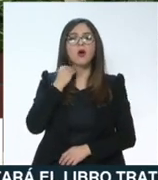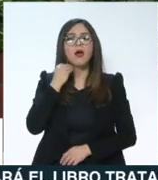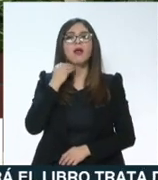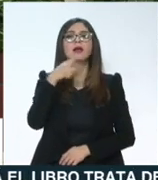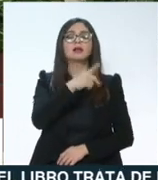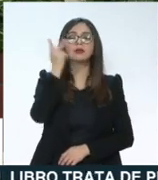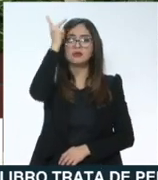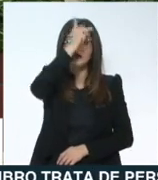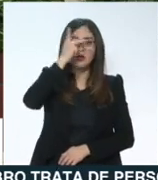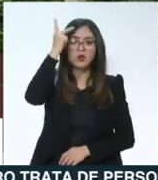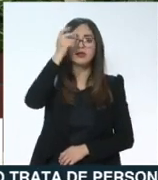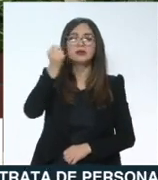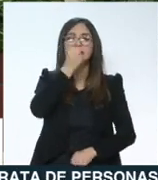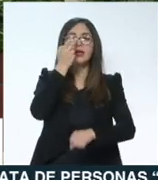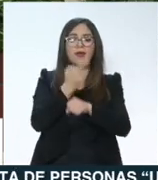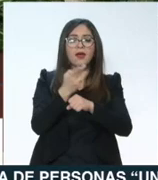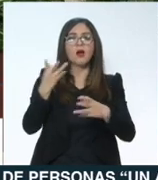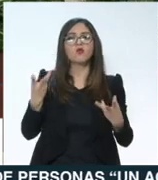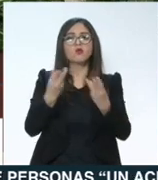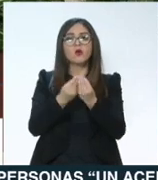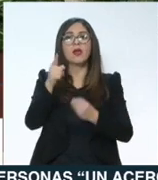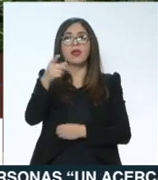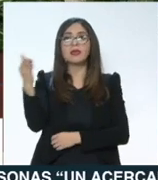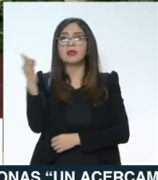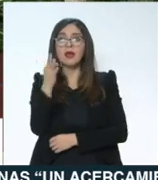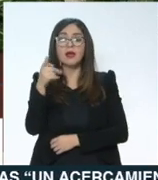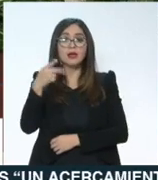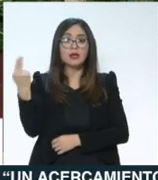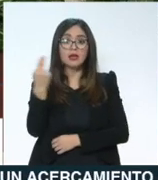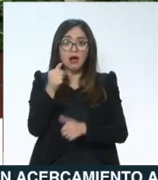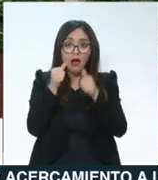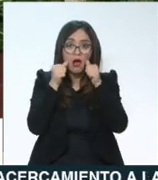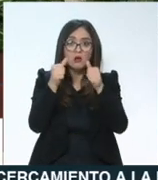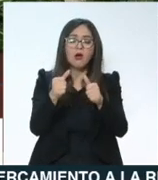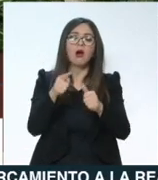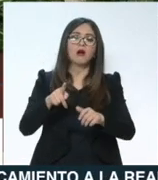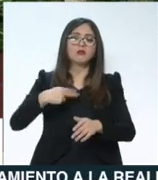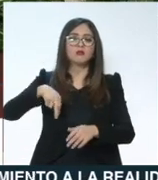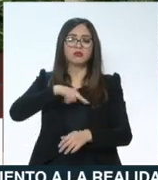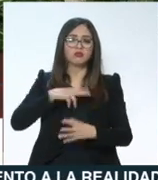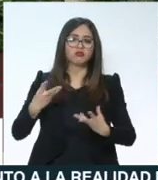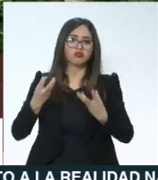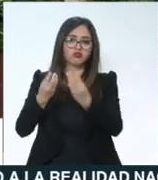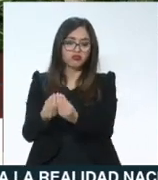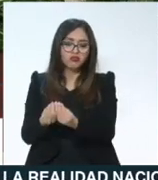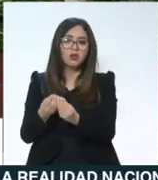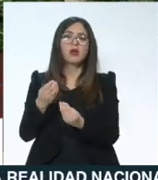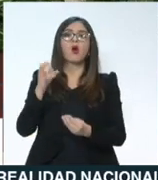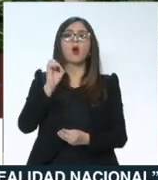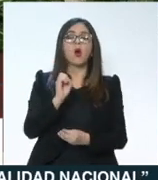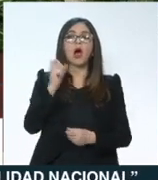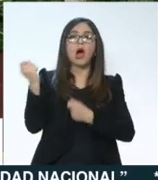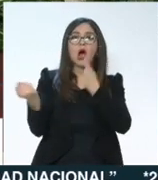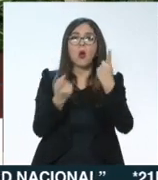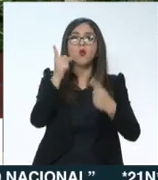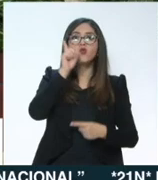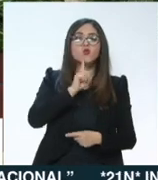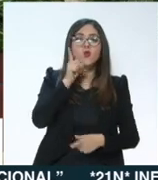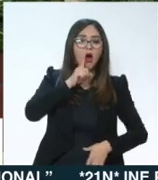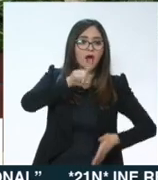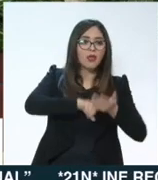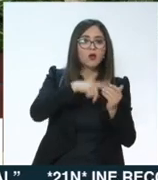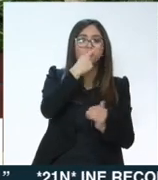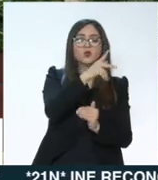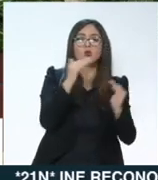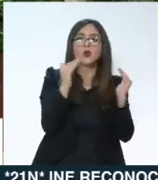Mujeres que están también para dar respuesta inmediata. Pensemos en el caso de mujeres que no pueden salir del domicilio, que se encuentran viviendo una situación